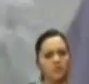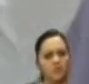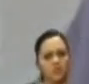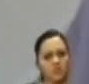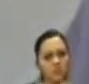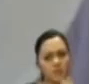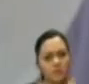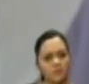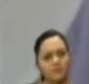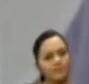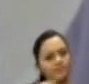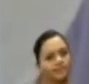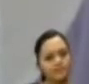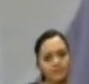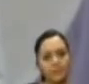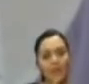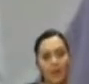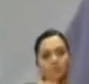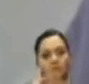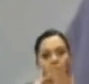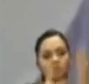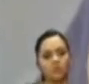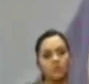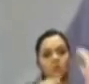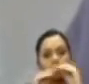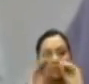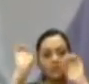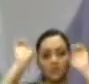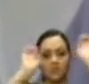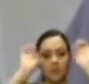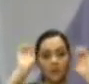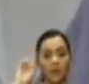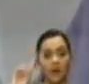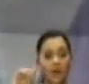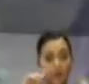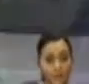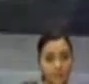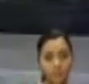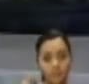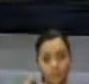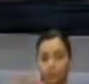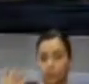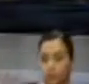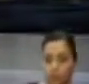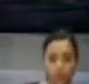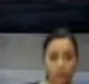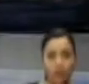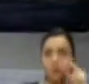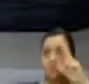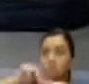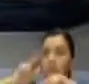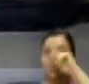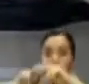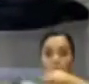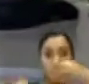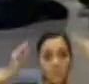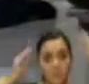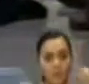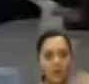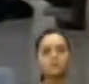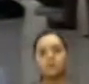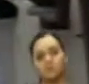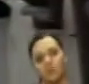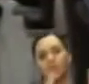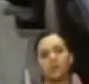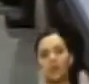es, insisto, el programa, la estrategia para hasta tener toda la infraestructura que necesita el país, toda la infraestructura educativa,